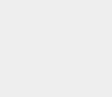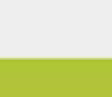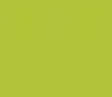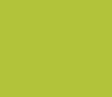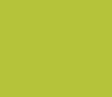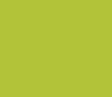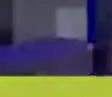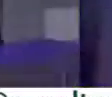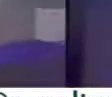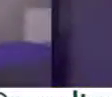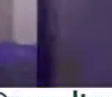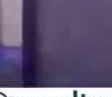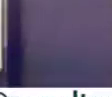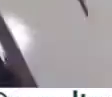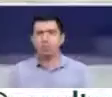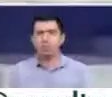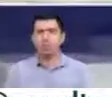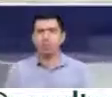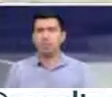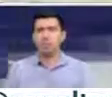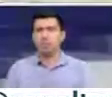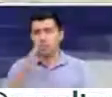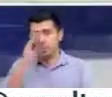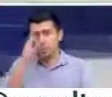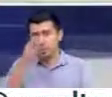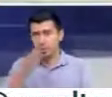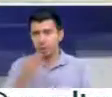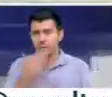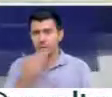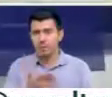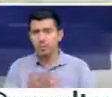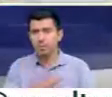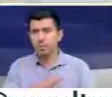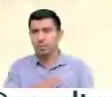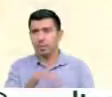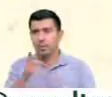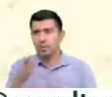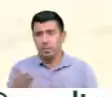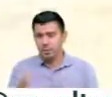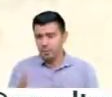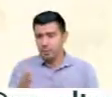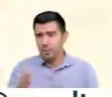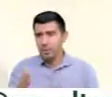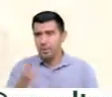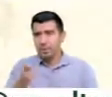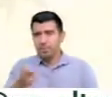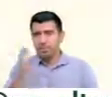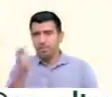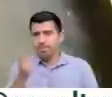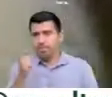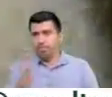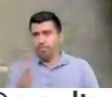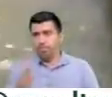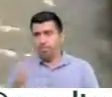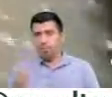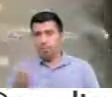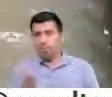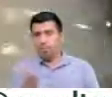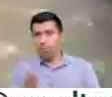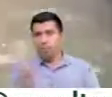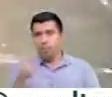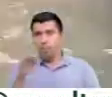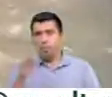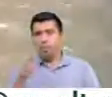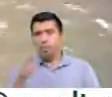canaltro.com. Hola, ¿qué tal? Buenas tardes. La piscicultura del municipio de Mutiscua se ha visto afectada por el alza del dólar.